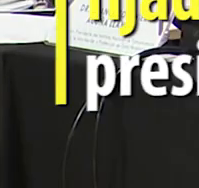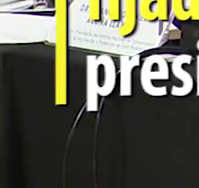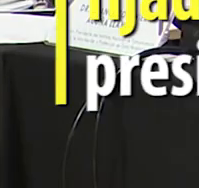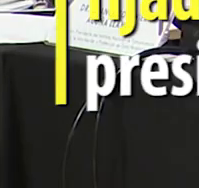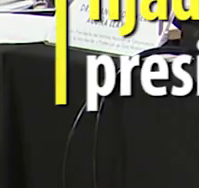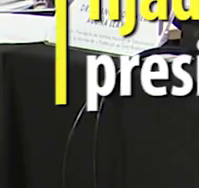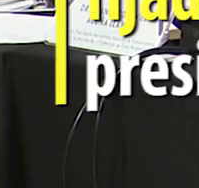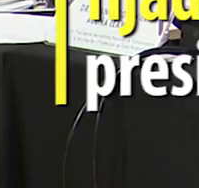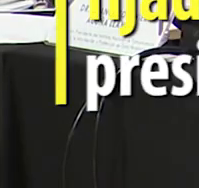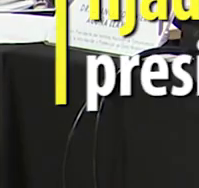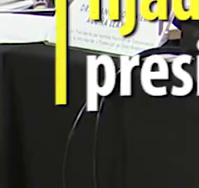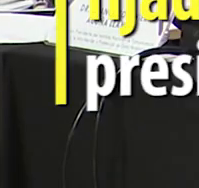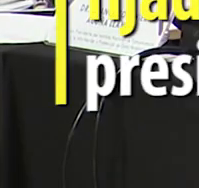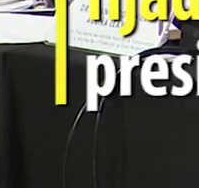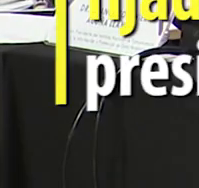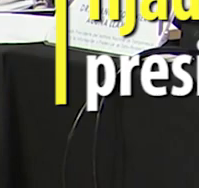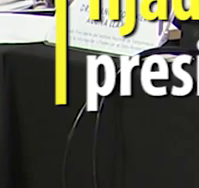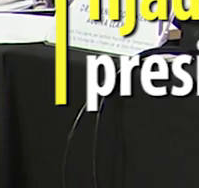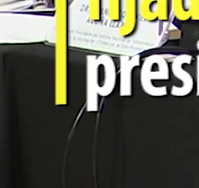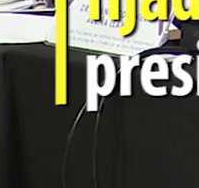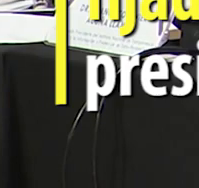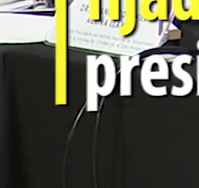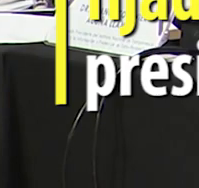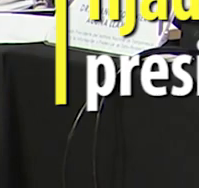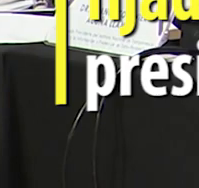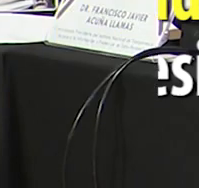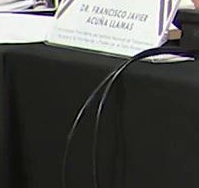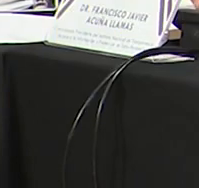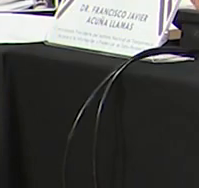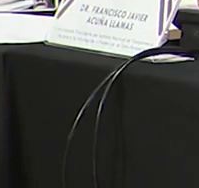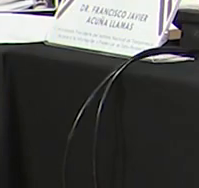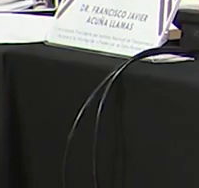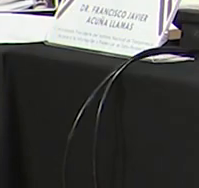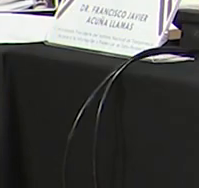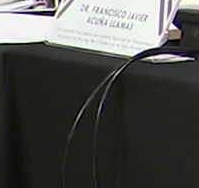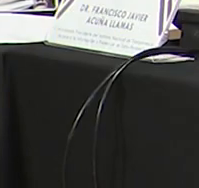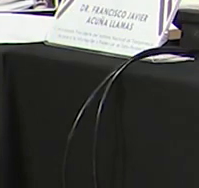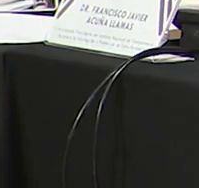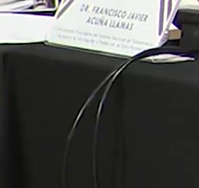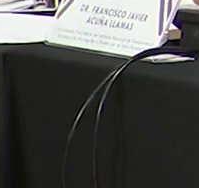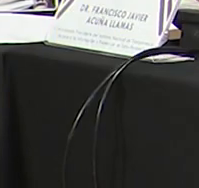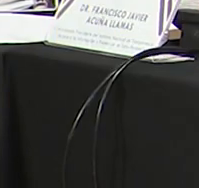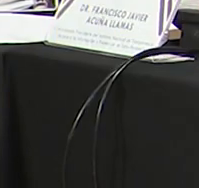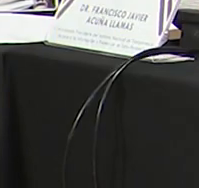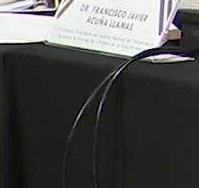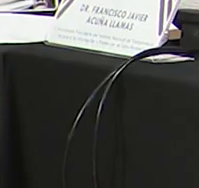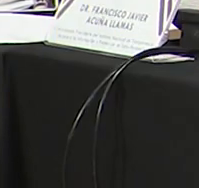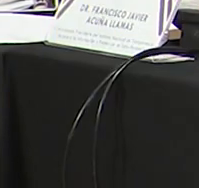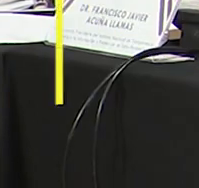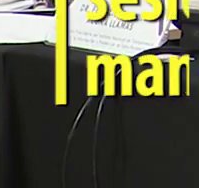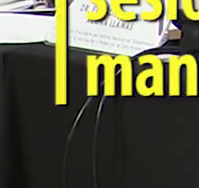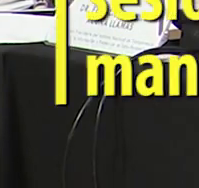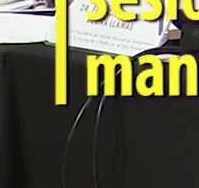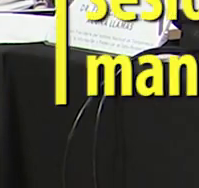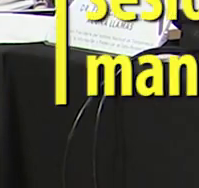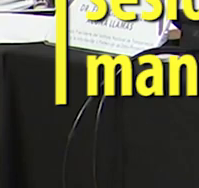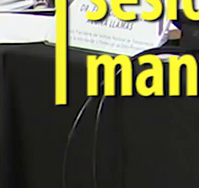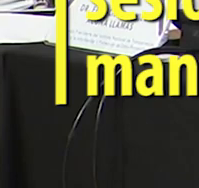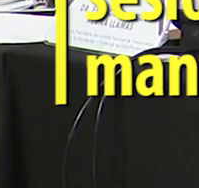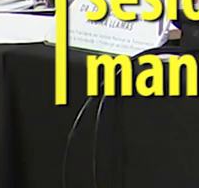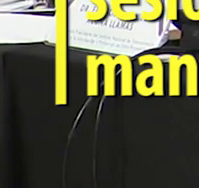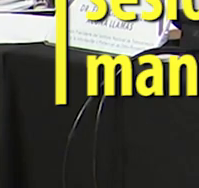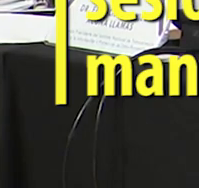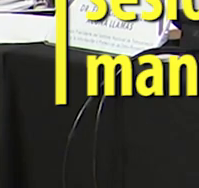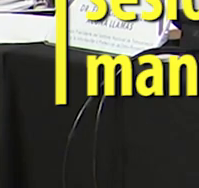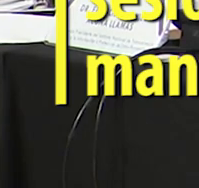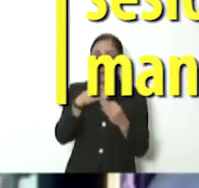los 3 años fijados por la ley para que el actual presidente dejara su cargo a quien fuera elegido por el Senado de la República, pero debido a que no hay condiciones